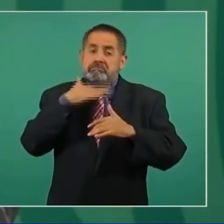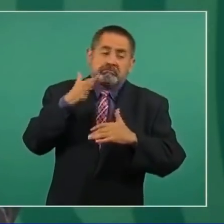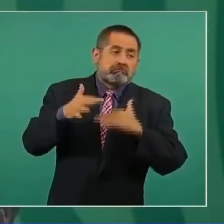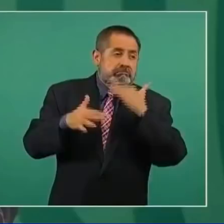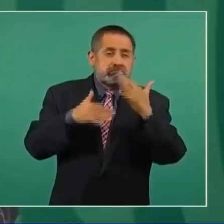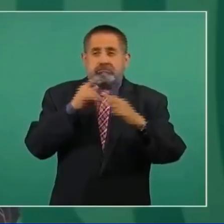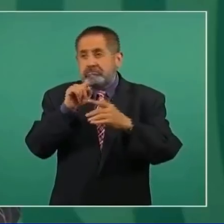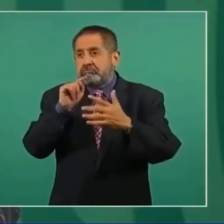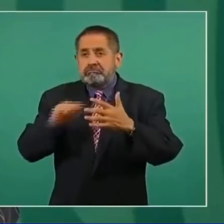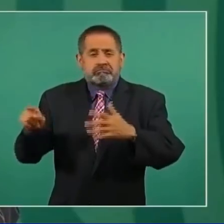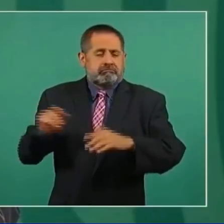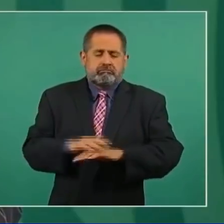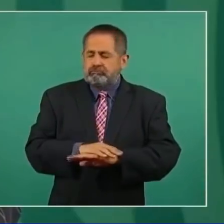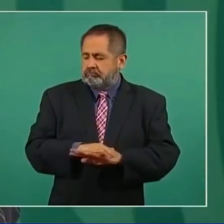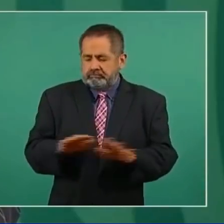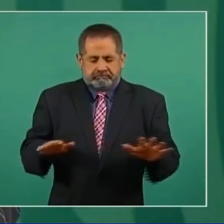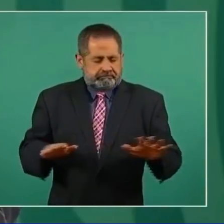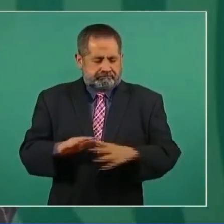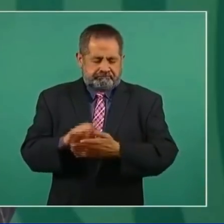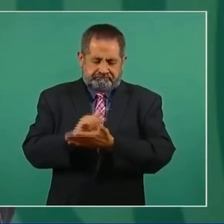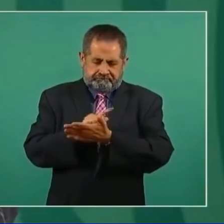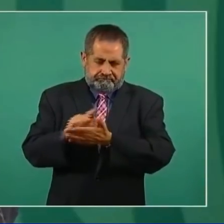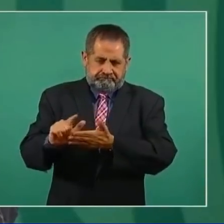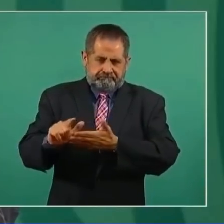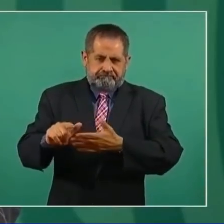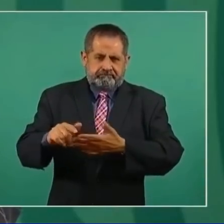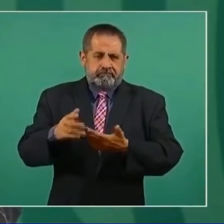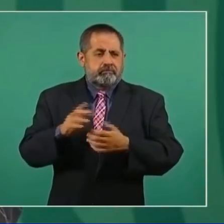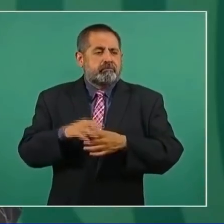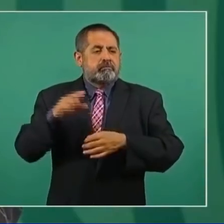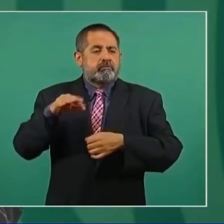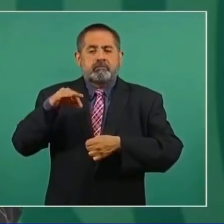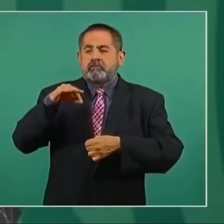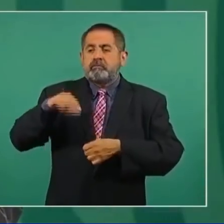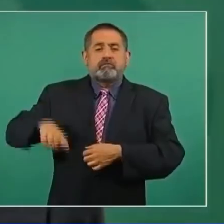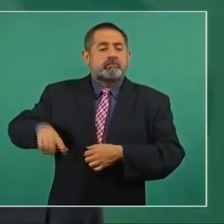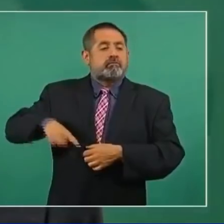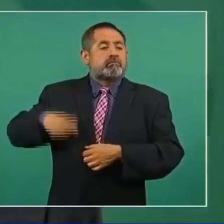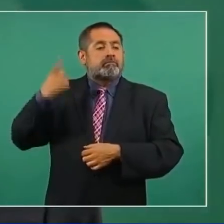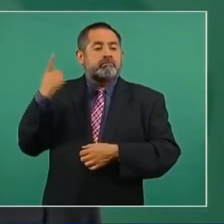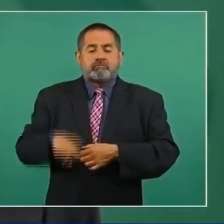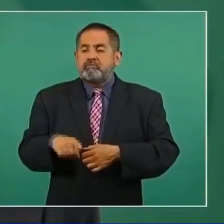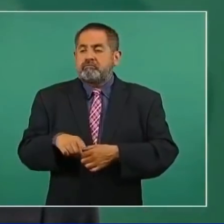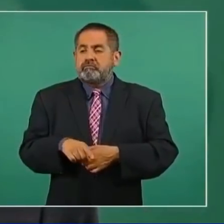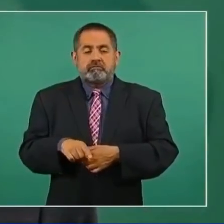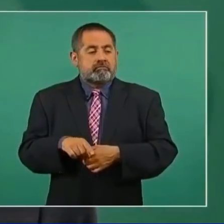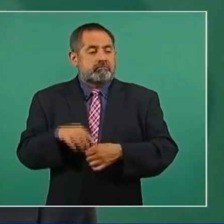de fraude o de elecciones de Estado,